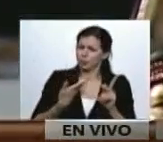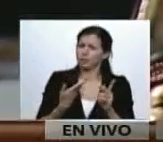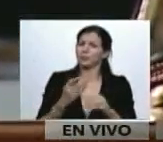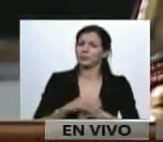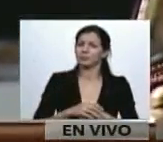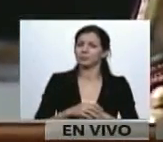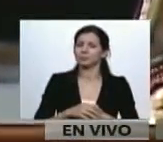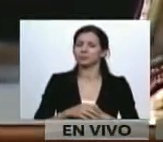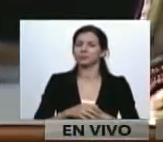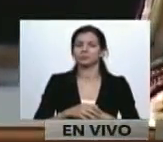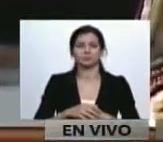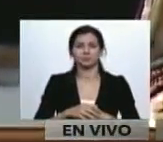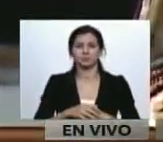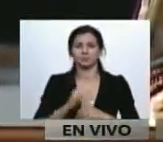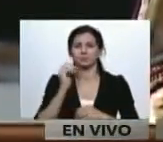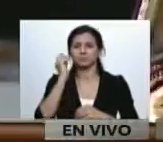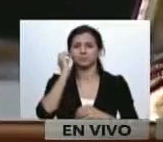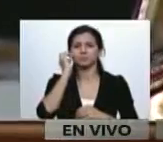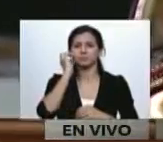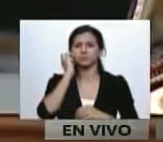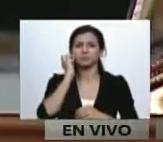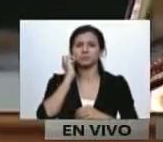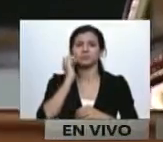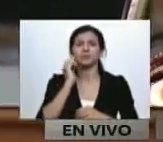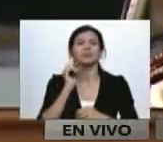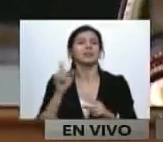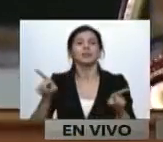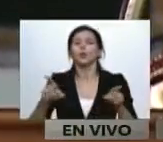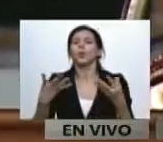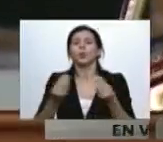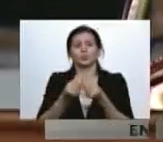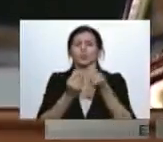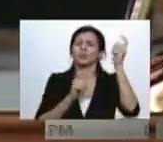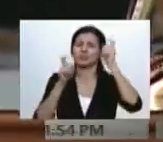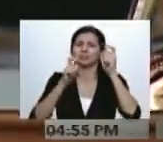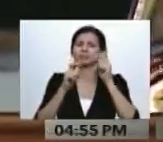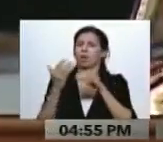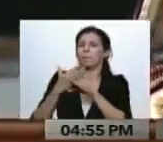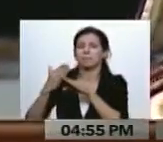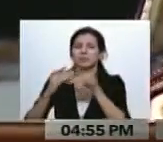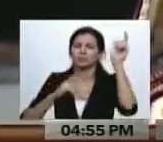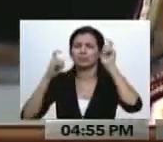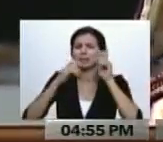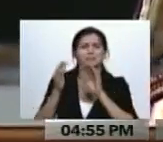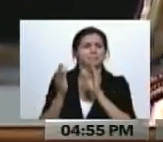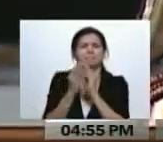de vivir el tiempo en que vivió el presidente Chávez.